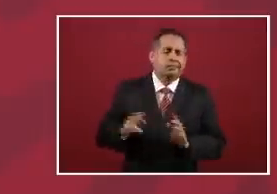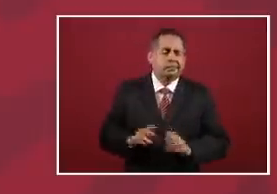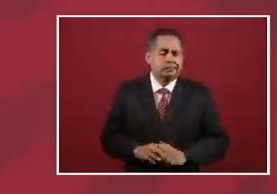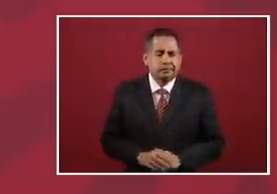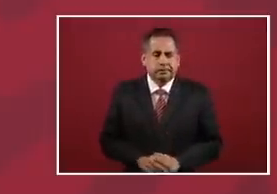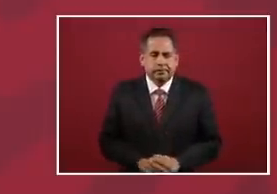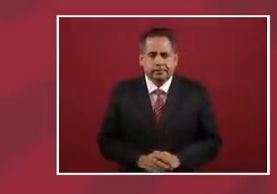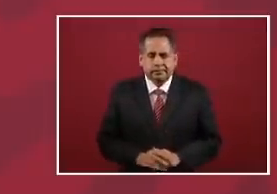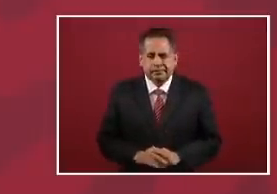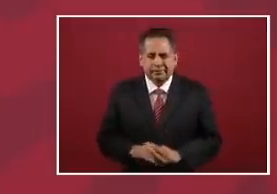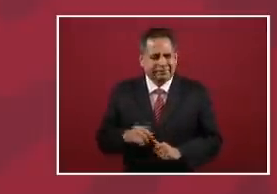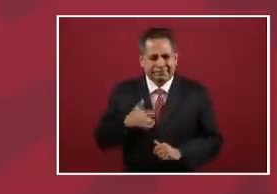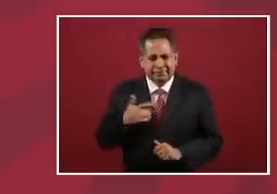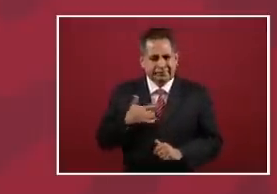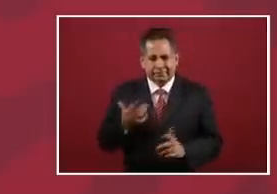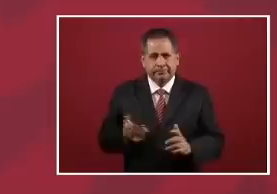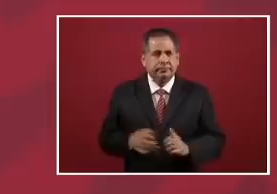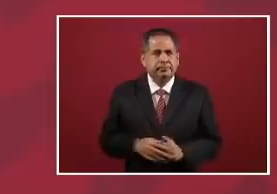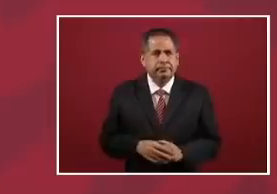pero yo